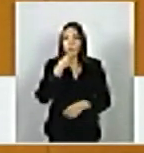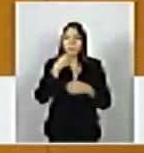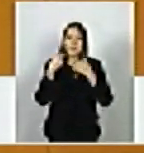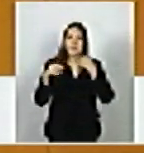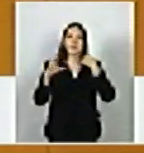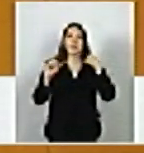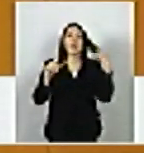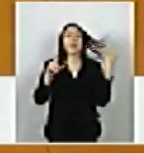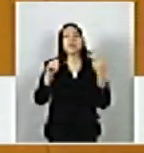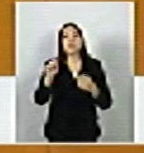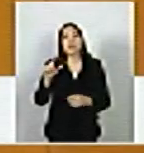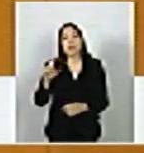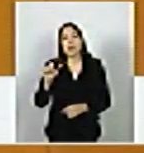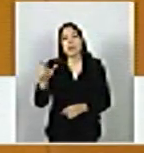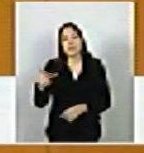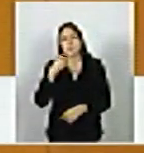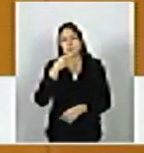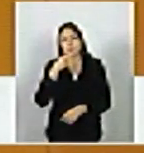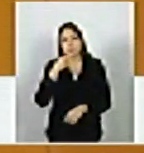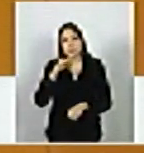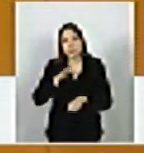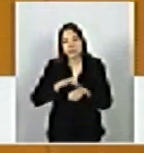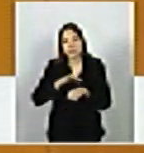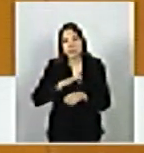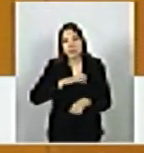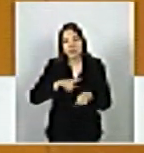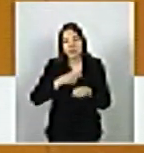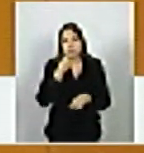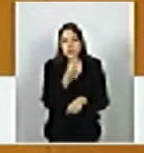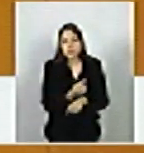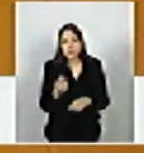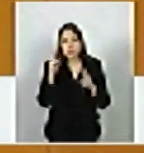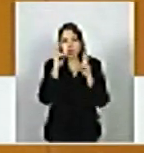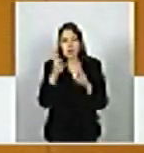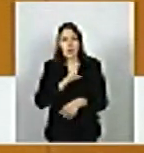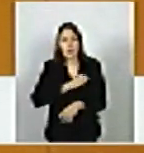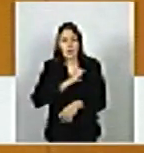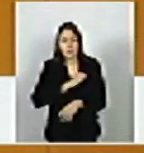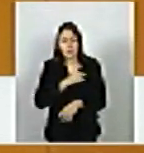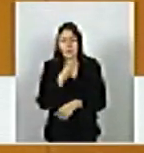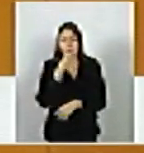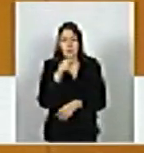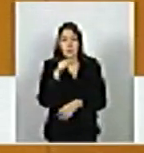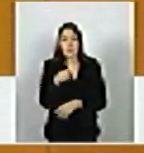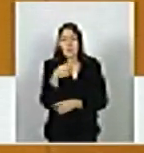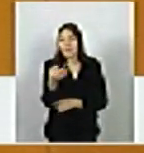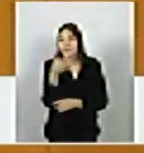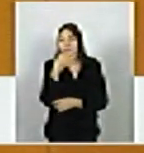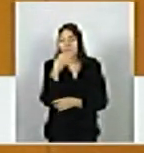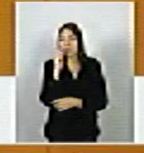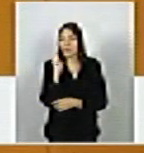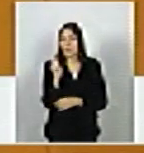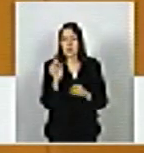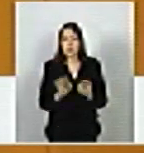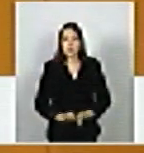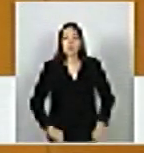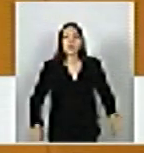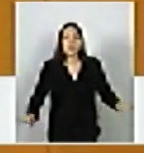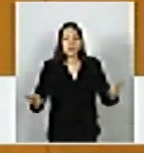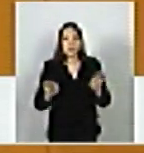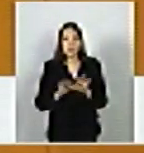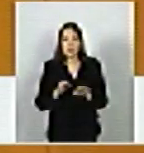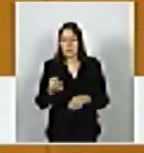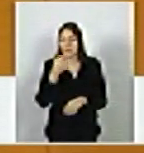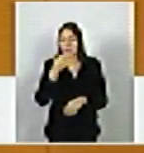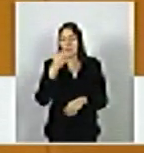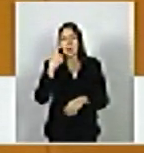oncólogo pediatra, el metotrexato es un medicamento indispensable utilizado para combatir